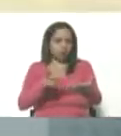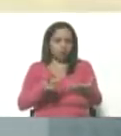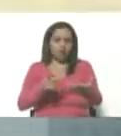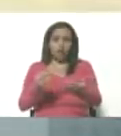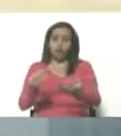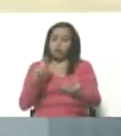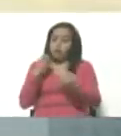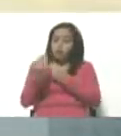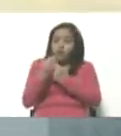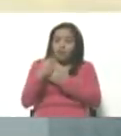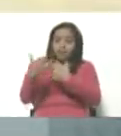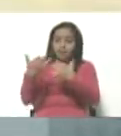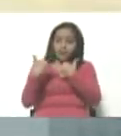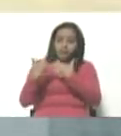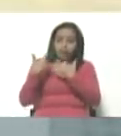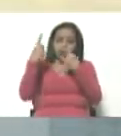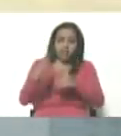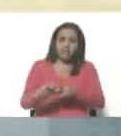cuidarse,